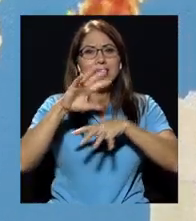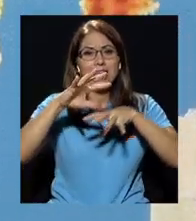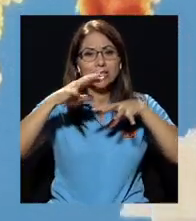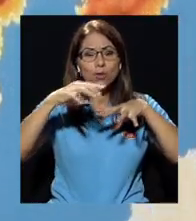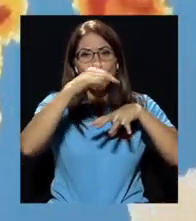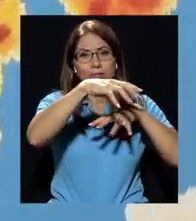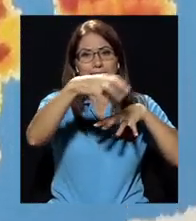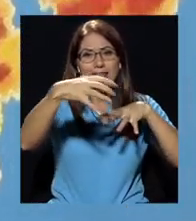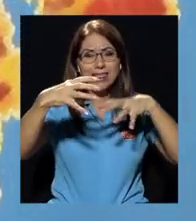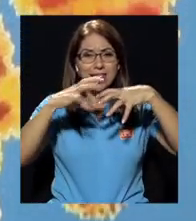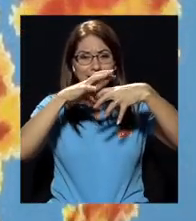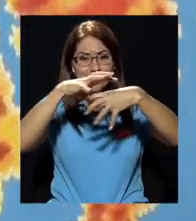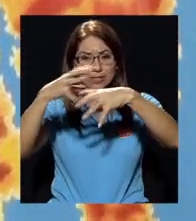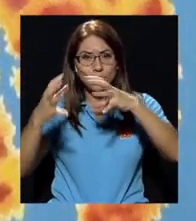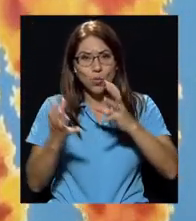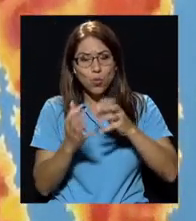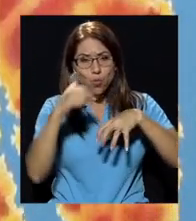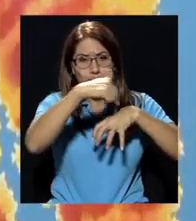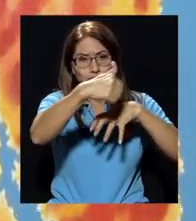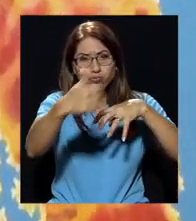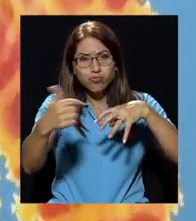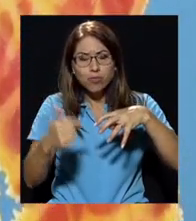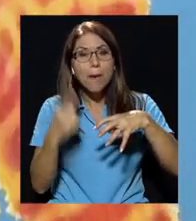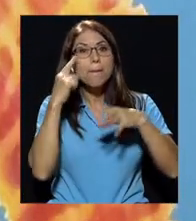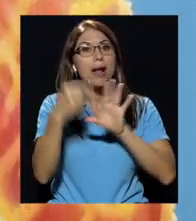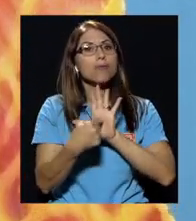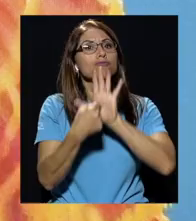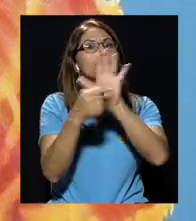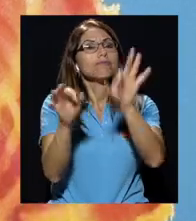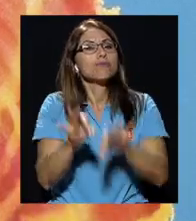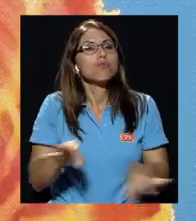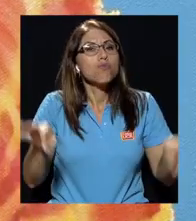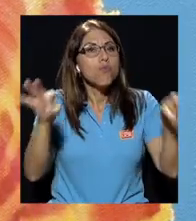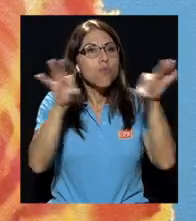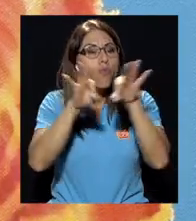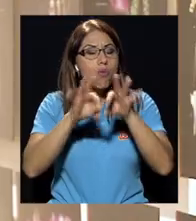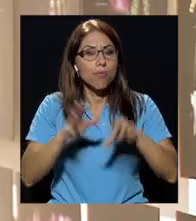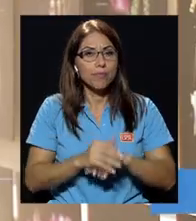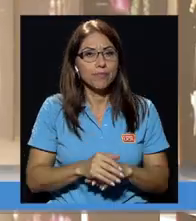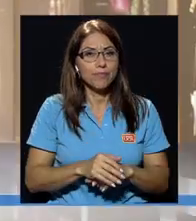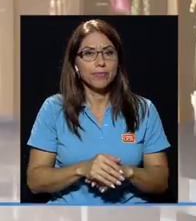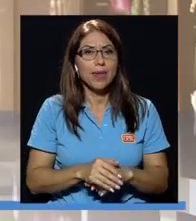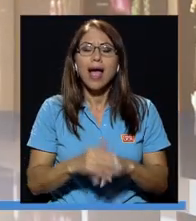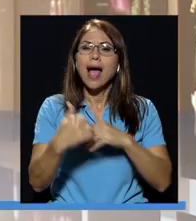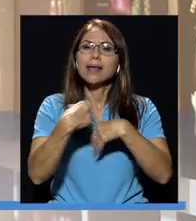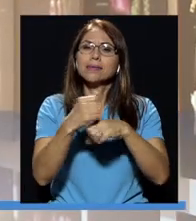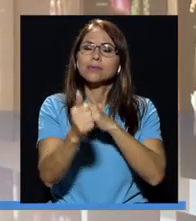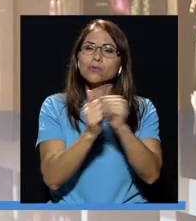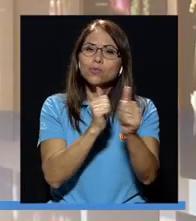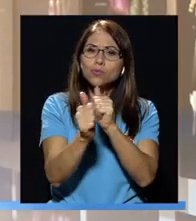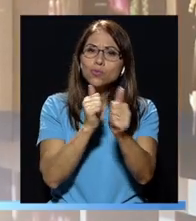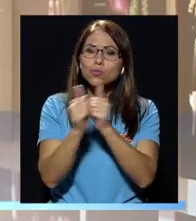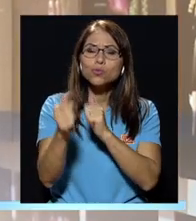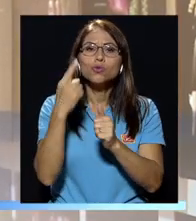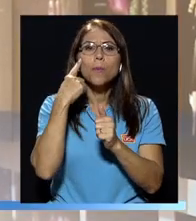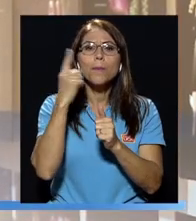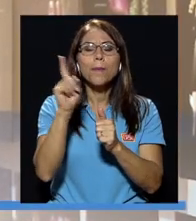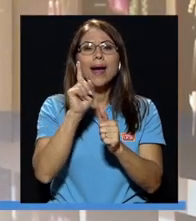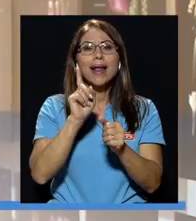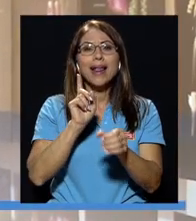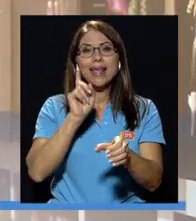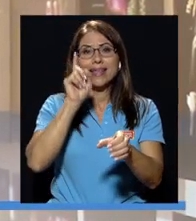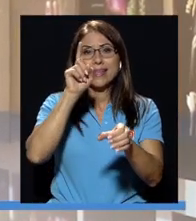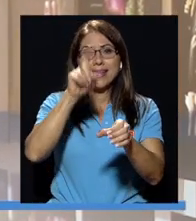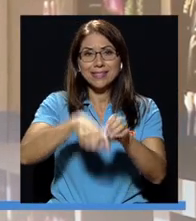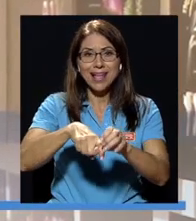la importancia de la diversidad botánica en el mundo. Hacer un concurso para poder ingresar en el circuito de